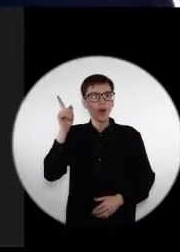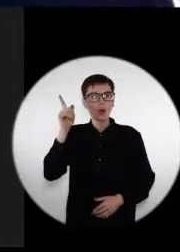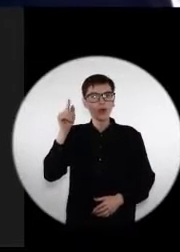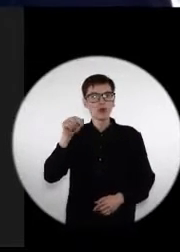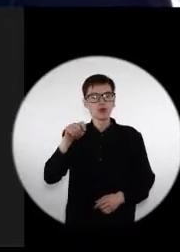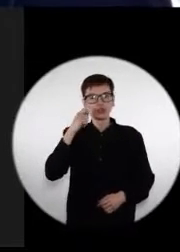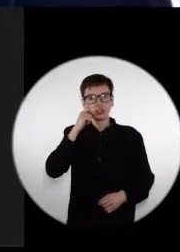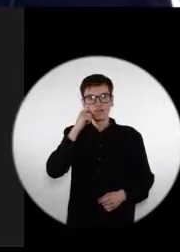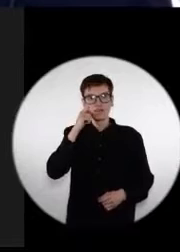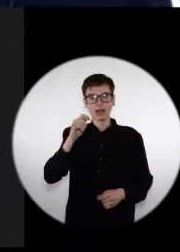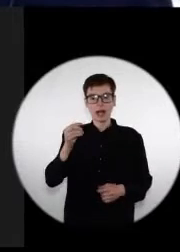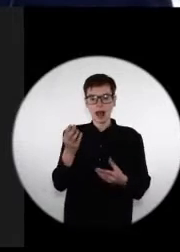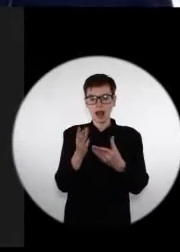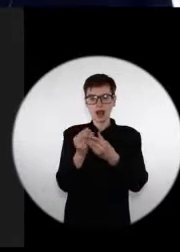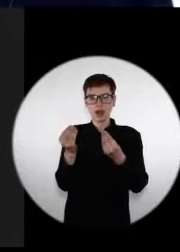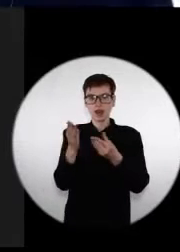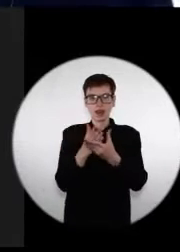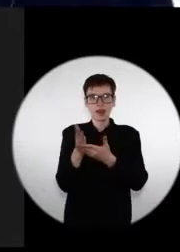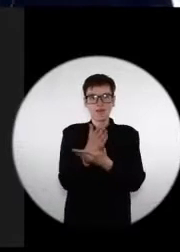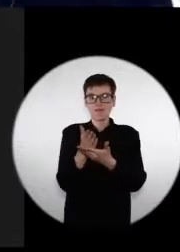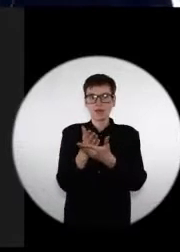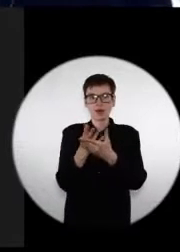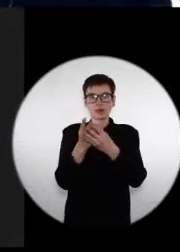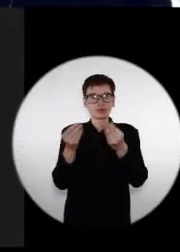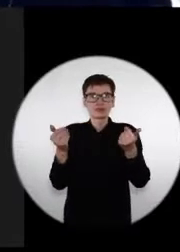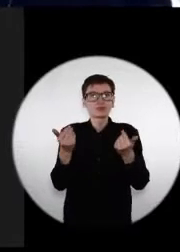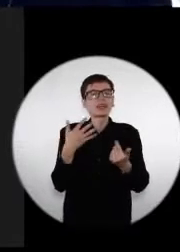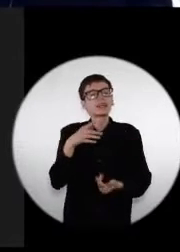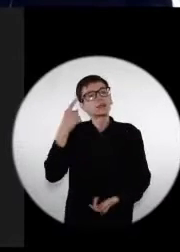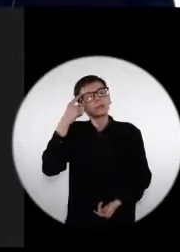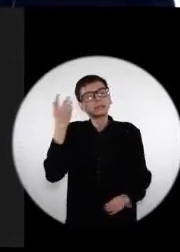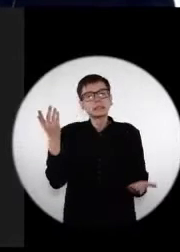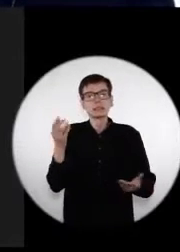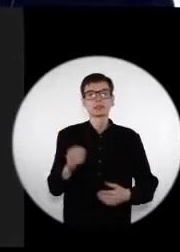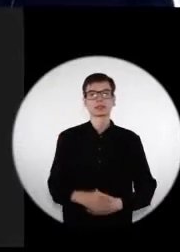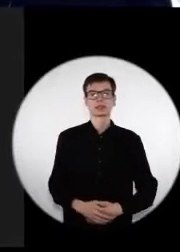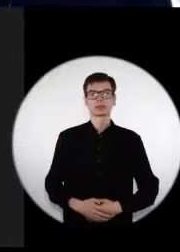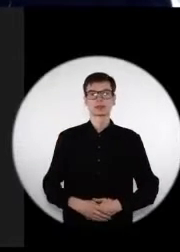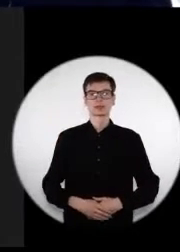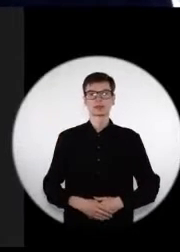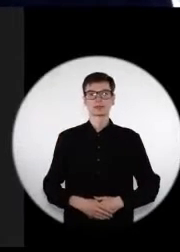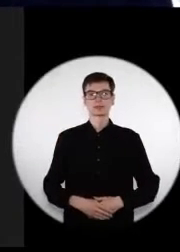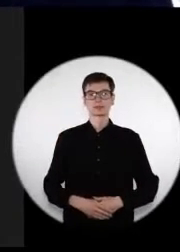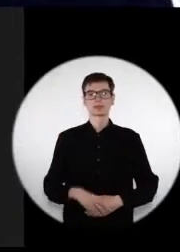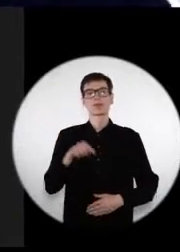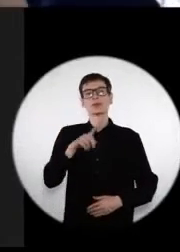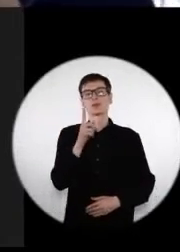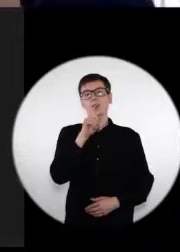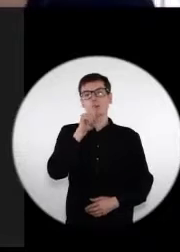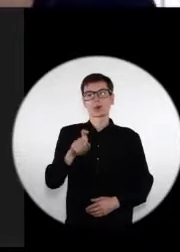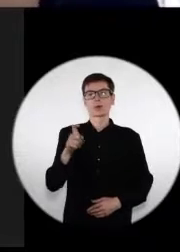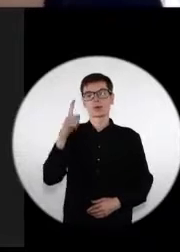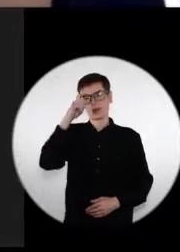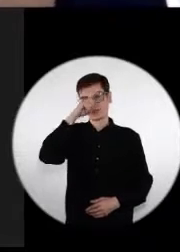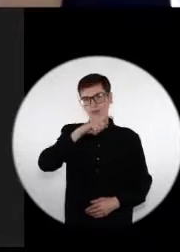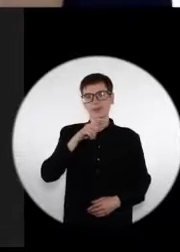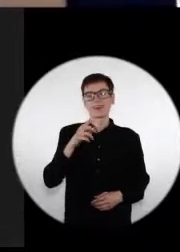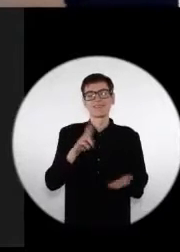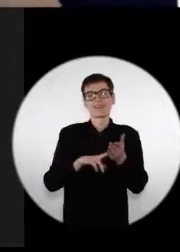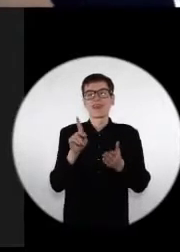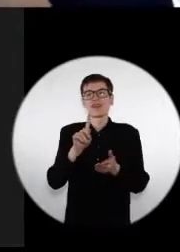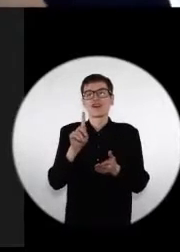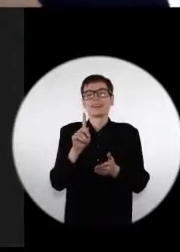por ejemplo con libros que se editen solamente en un formato de audio dejan de ser libros por ejemplo como he visto